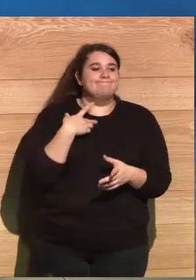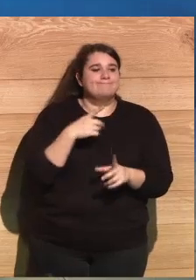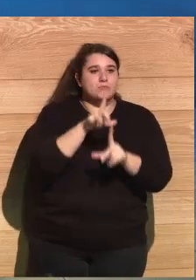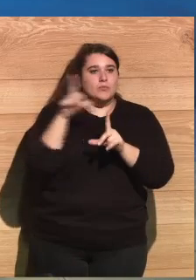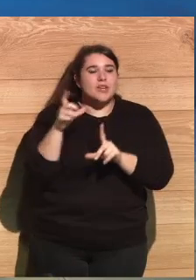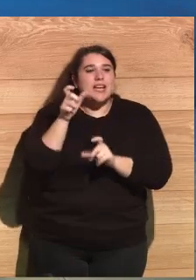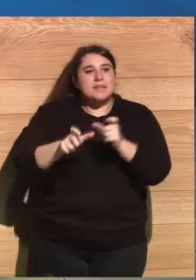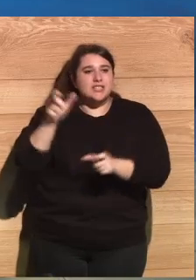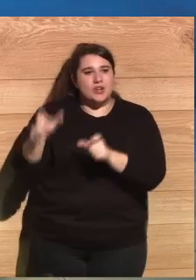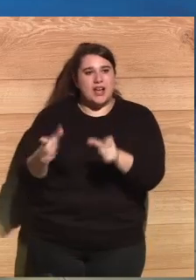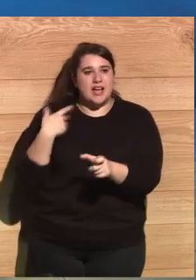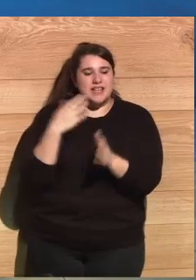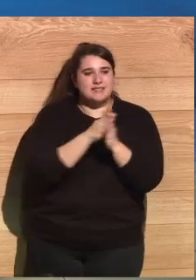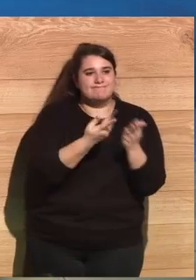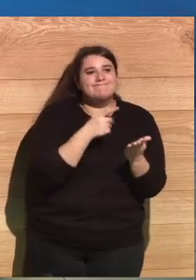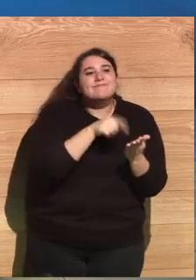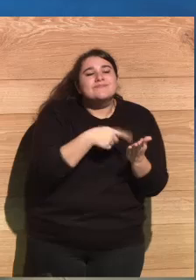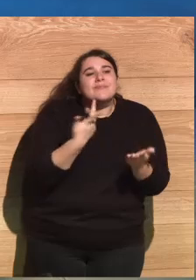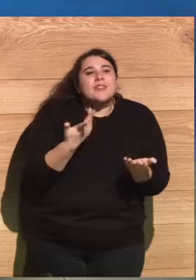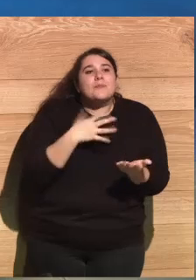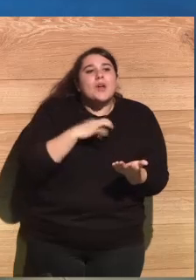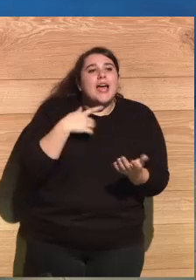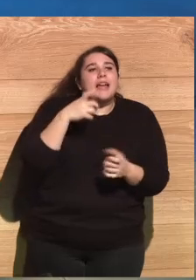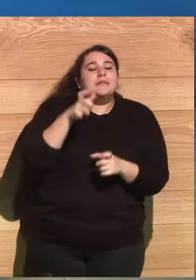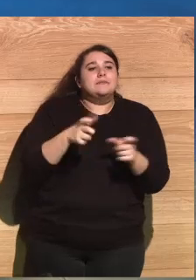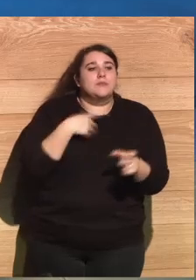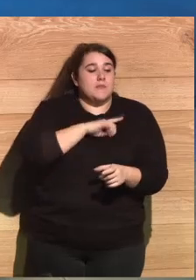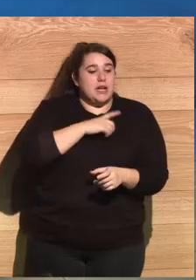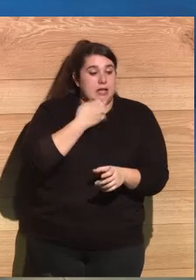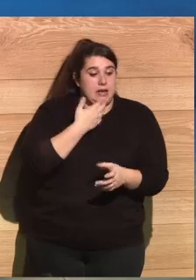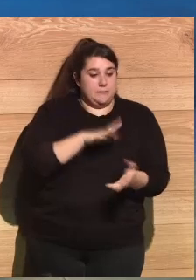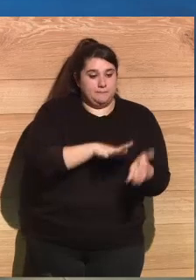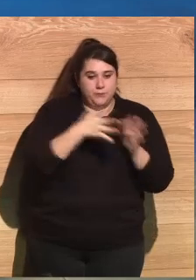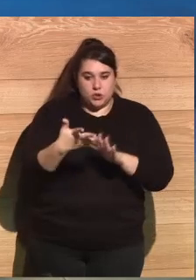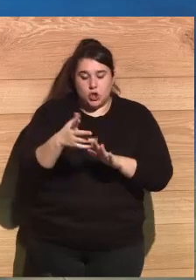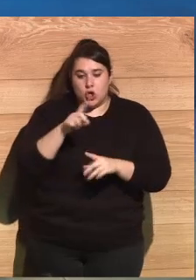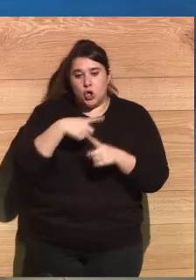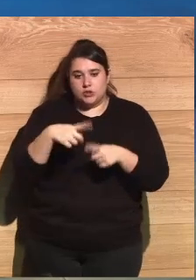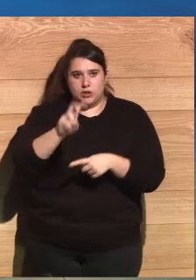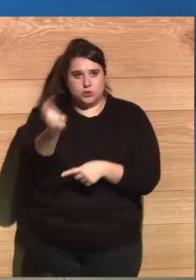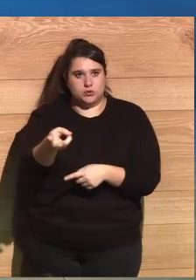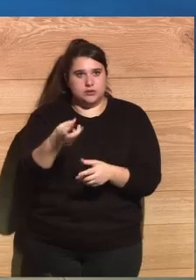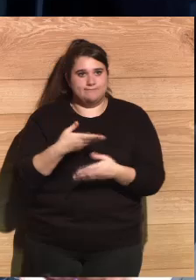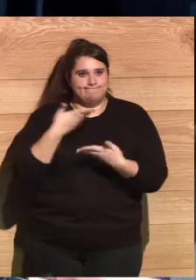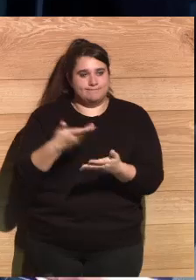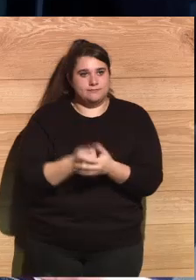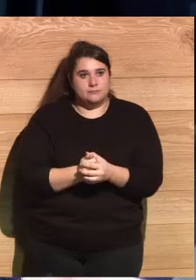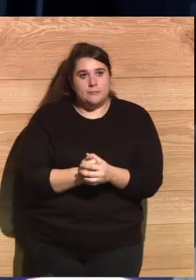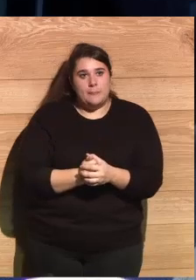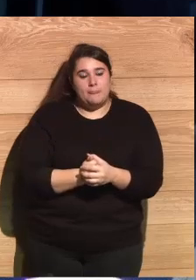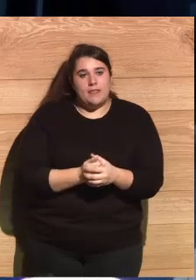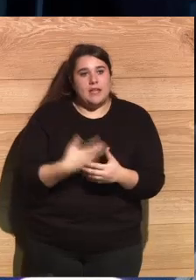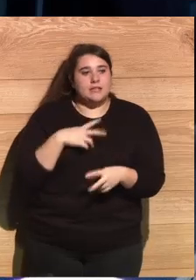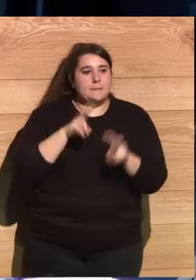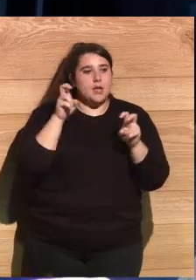pueden convertir en otra cosa. ¿Y por qué no reconvertimos a los militares en otra cosa, no? Bueno, por no hablar de la dimensión económica